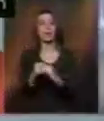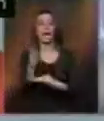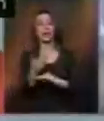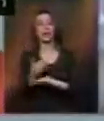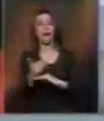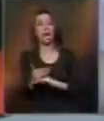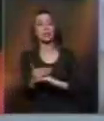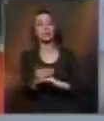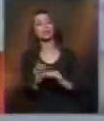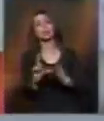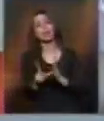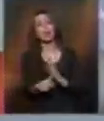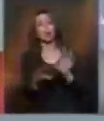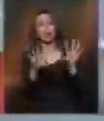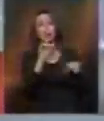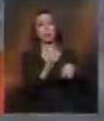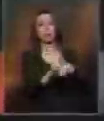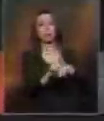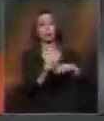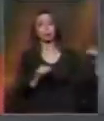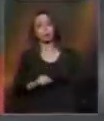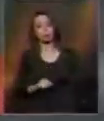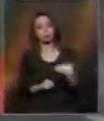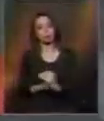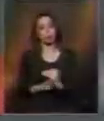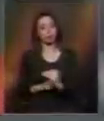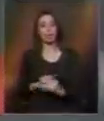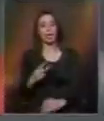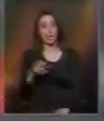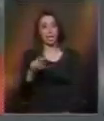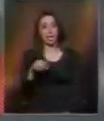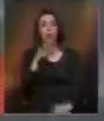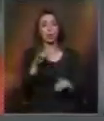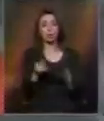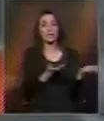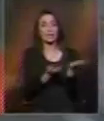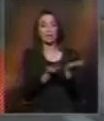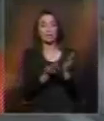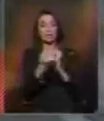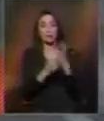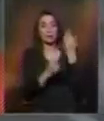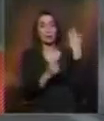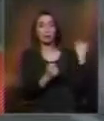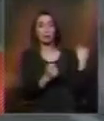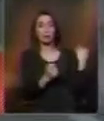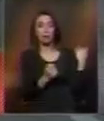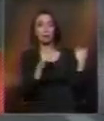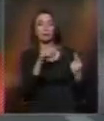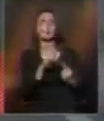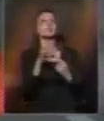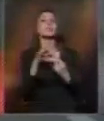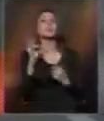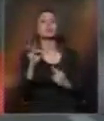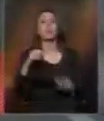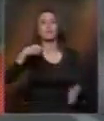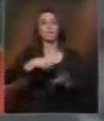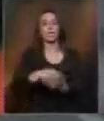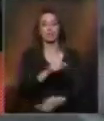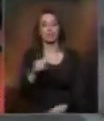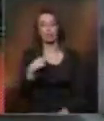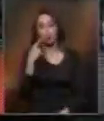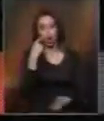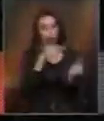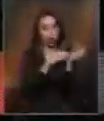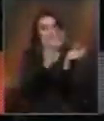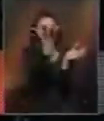promedio llega en 10 minutos al lugar requerido. Hernán usa el servicio hace varios meses, principalmente los fines de semana. Yo conocí